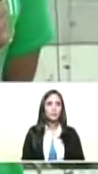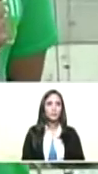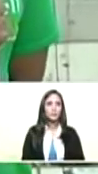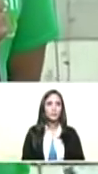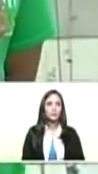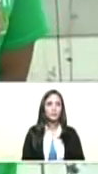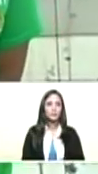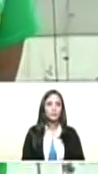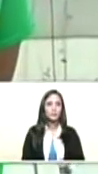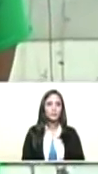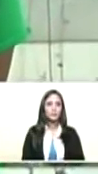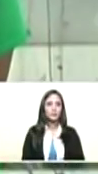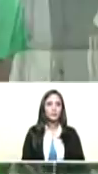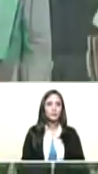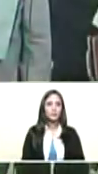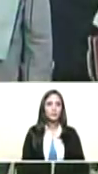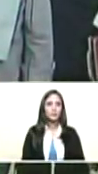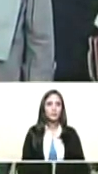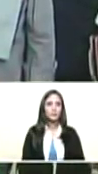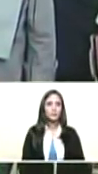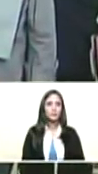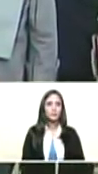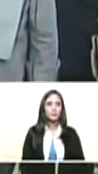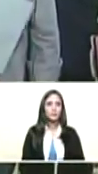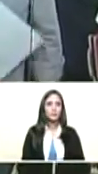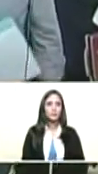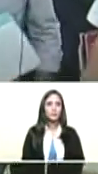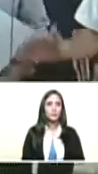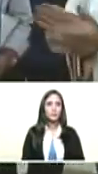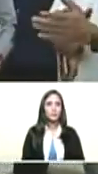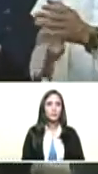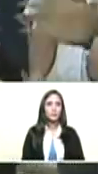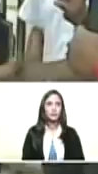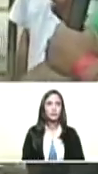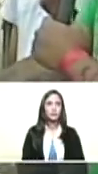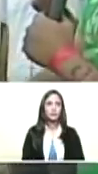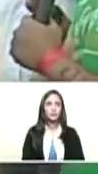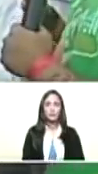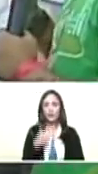contigo. Juventud, amiga, Nico está contigo. Seguimos, pues.